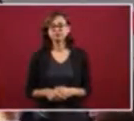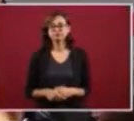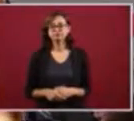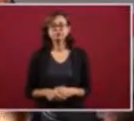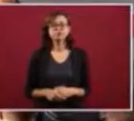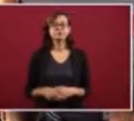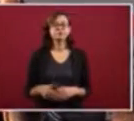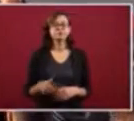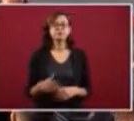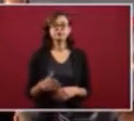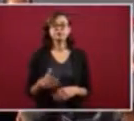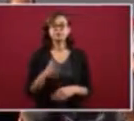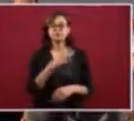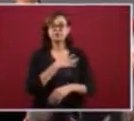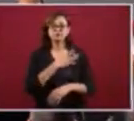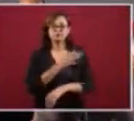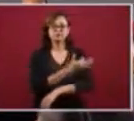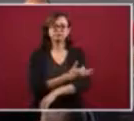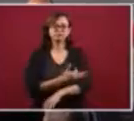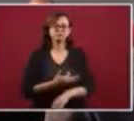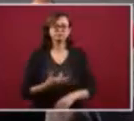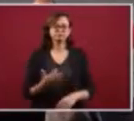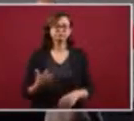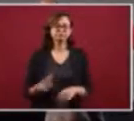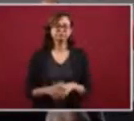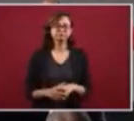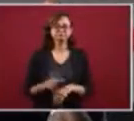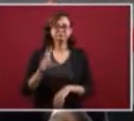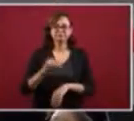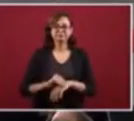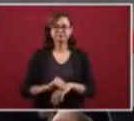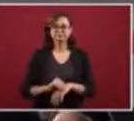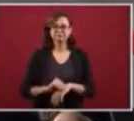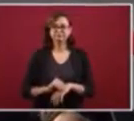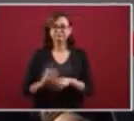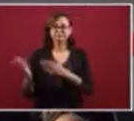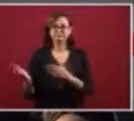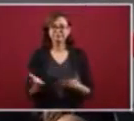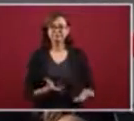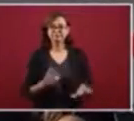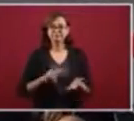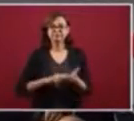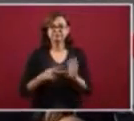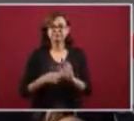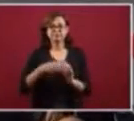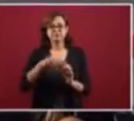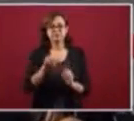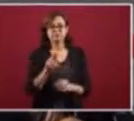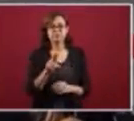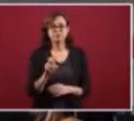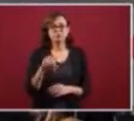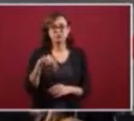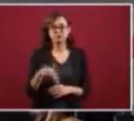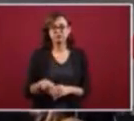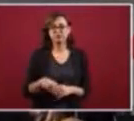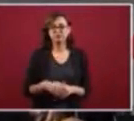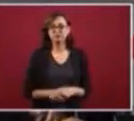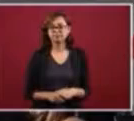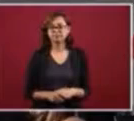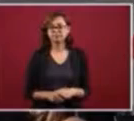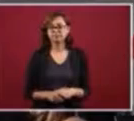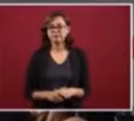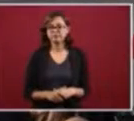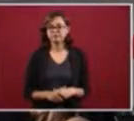Muy buenas tardes. Con su permiso, señor presidente. Se incorpora el ingeniero Morán. En un momento ya se